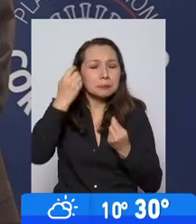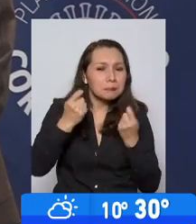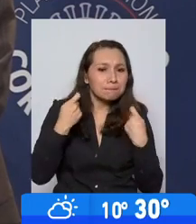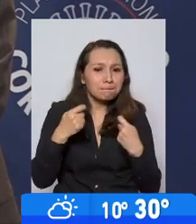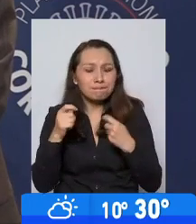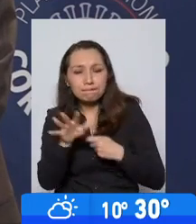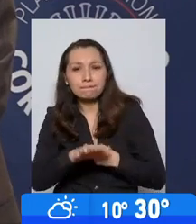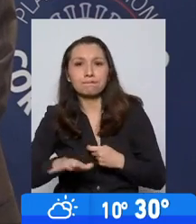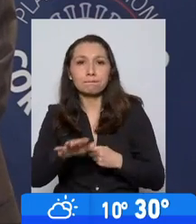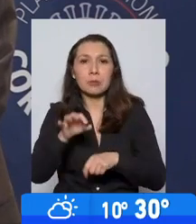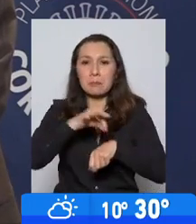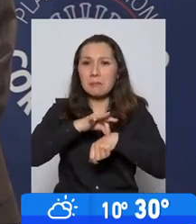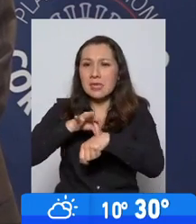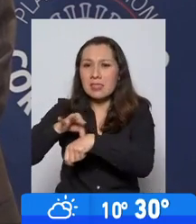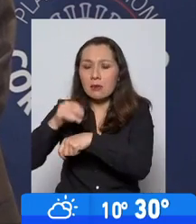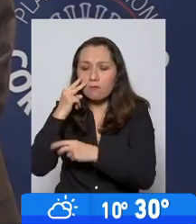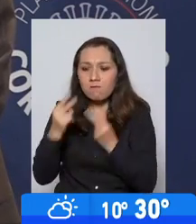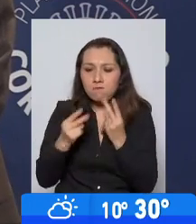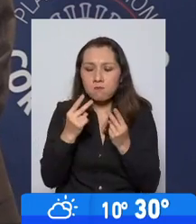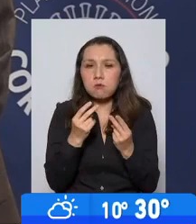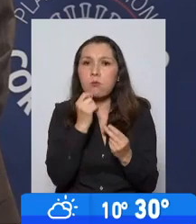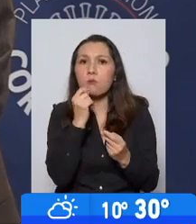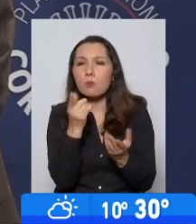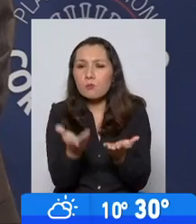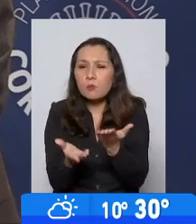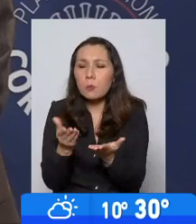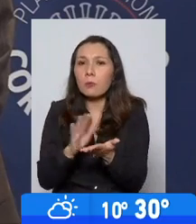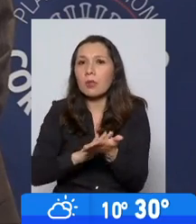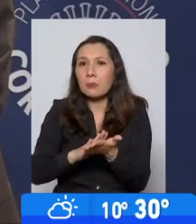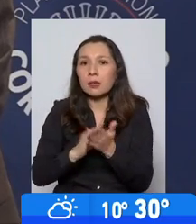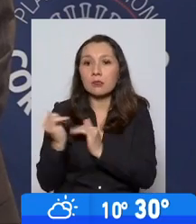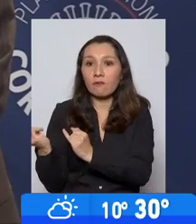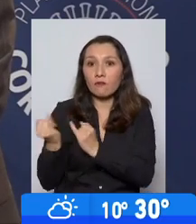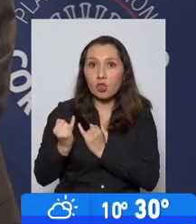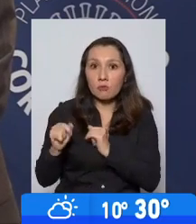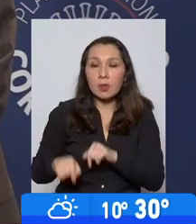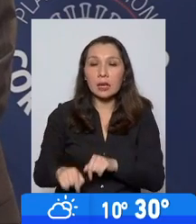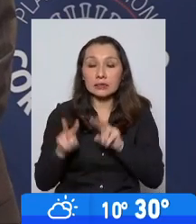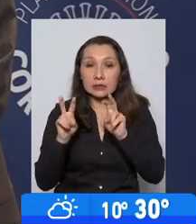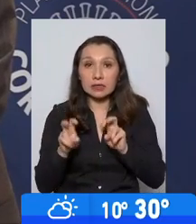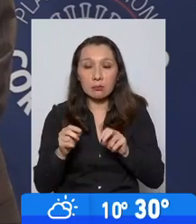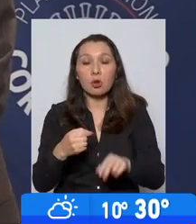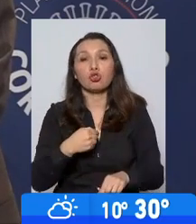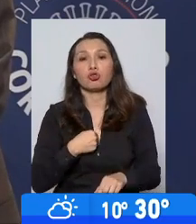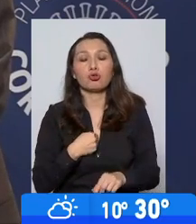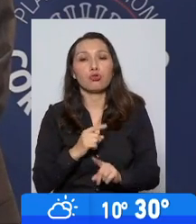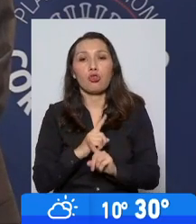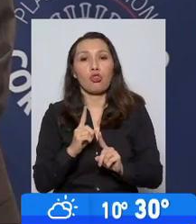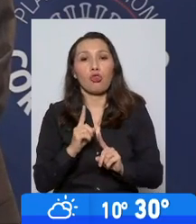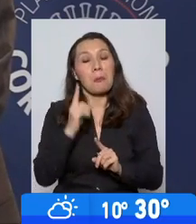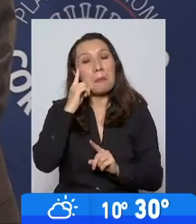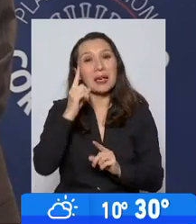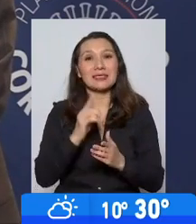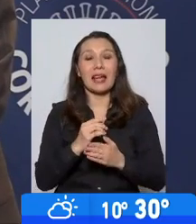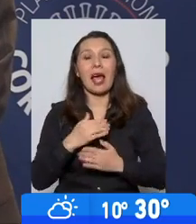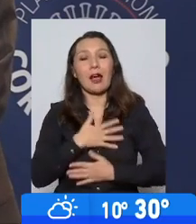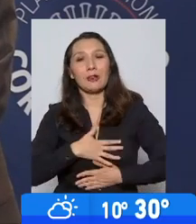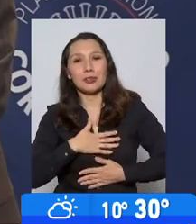los médicos tratantes que informan de esto, yo no tomaría este